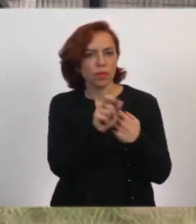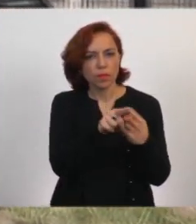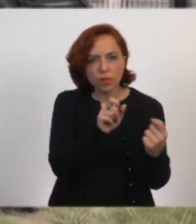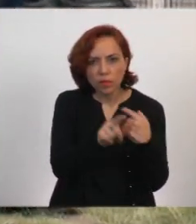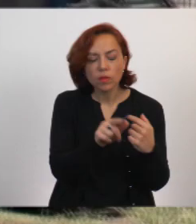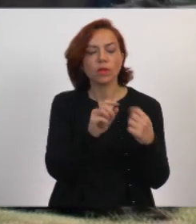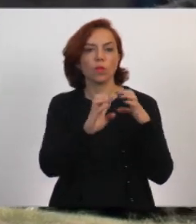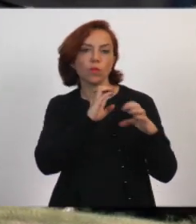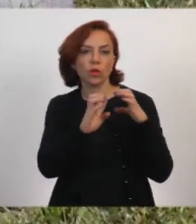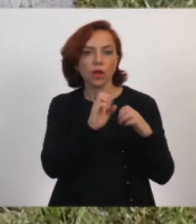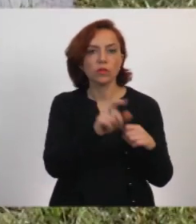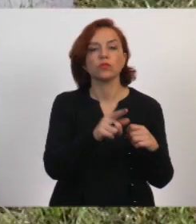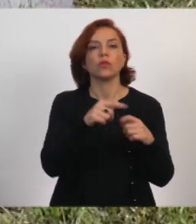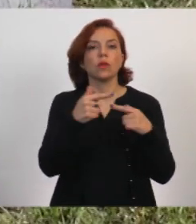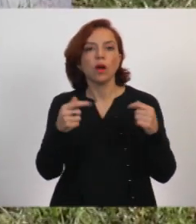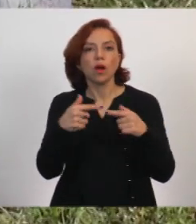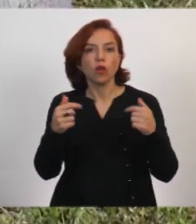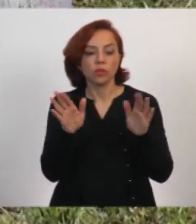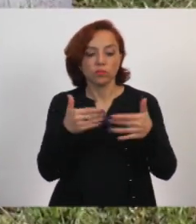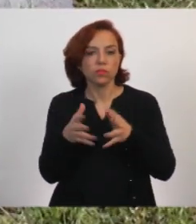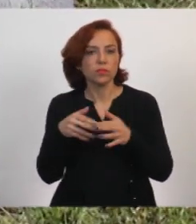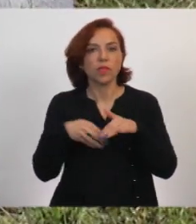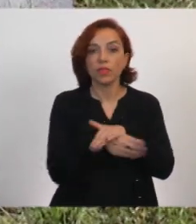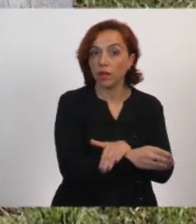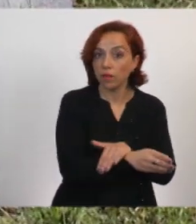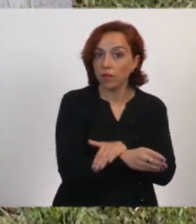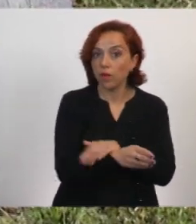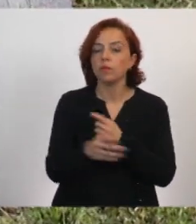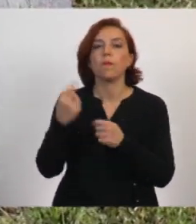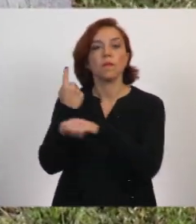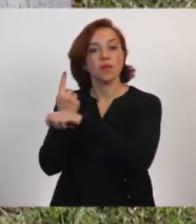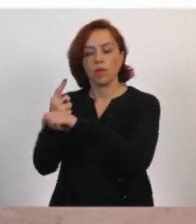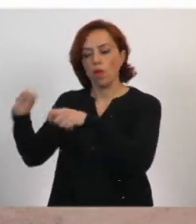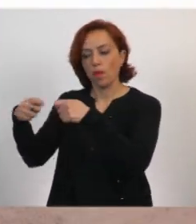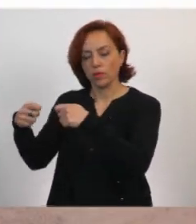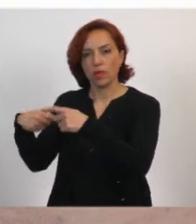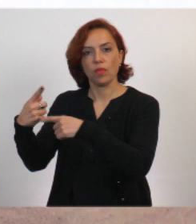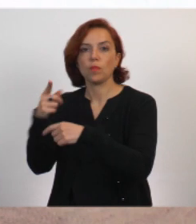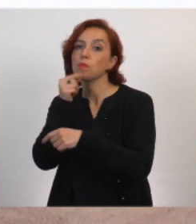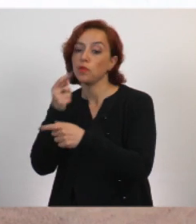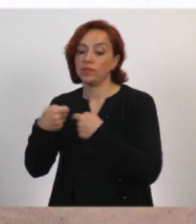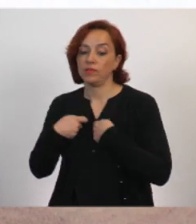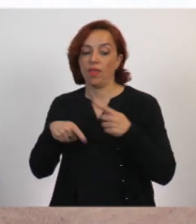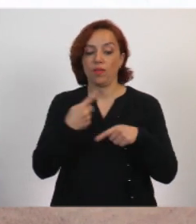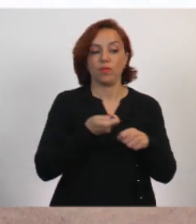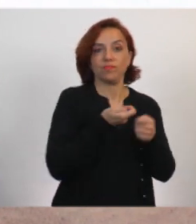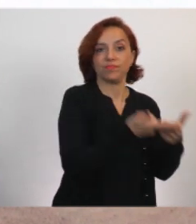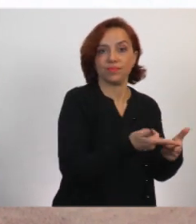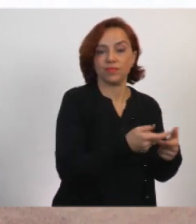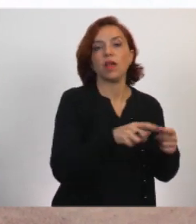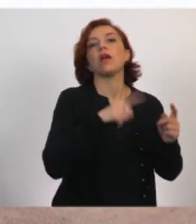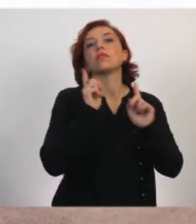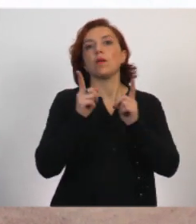que intercambiaba con las PPLs, las encomiendas, que esos paquetes, entre comillas, que lo entraba allí del almacén, y después el testimonio